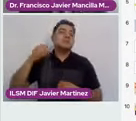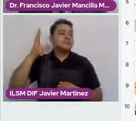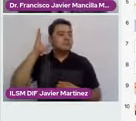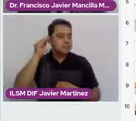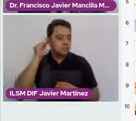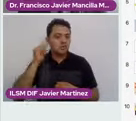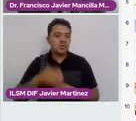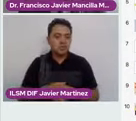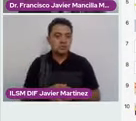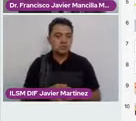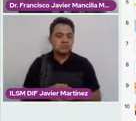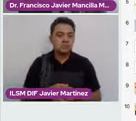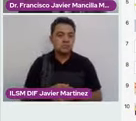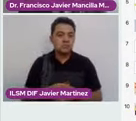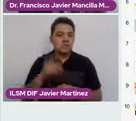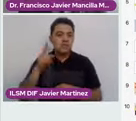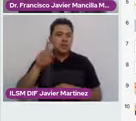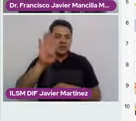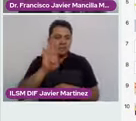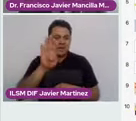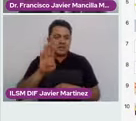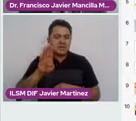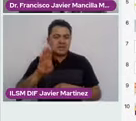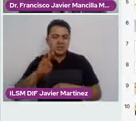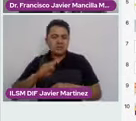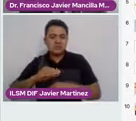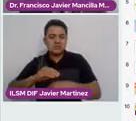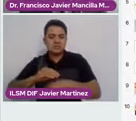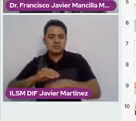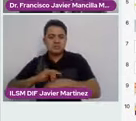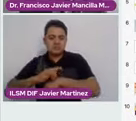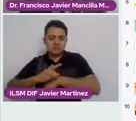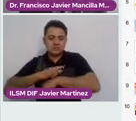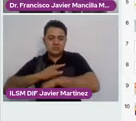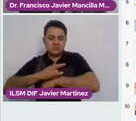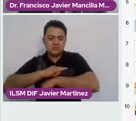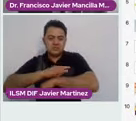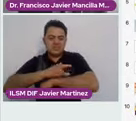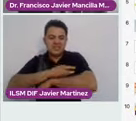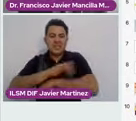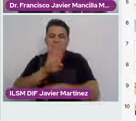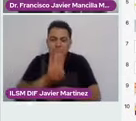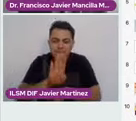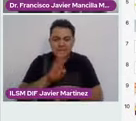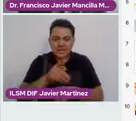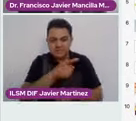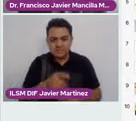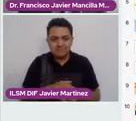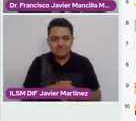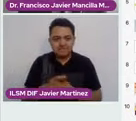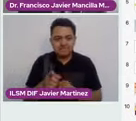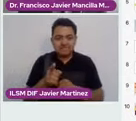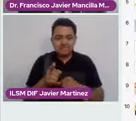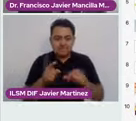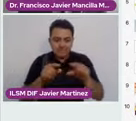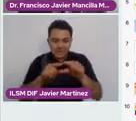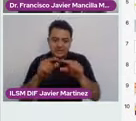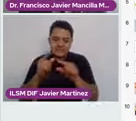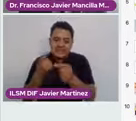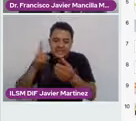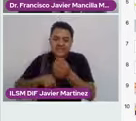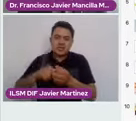o caracol, como le decimos, tiene una disposición helicoidal, ¿sí? Y está dividido en su interior